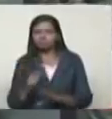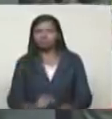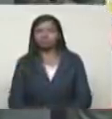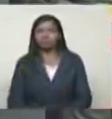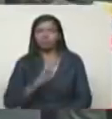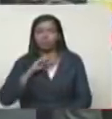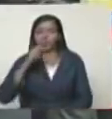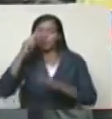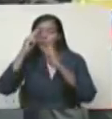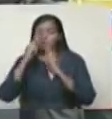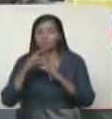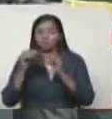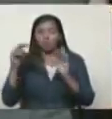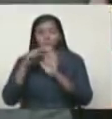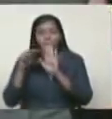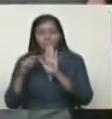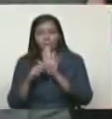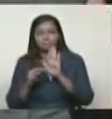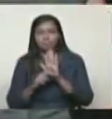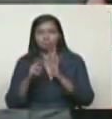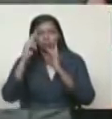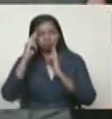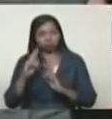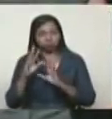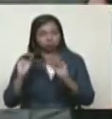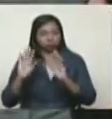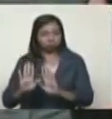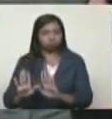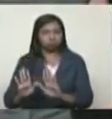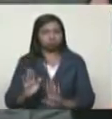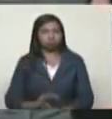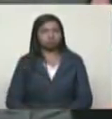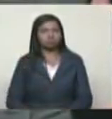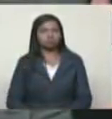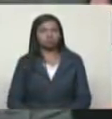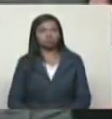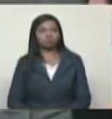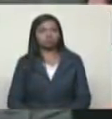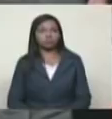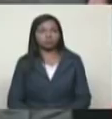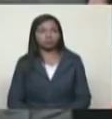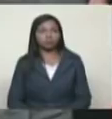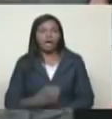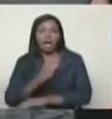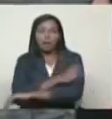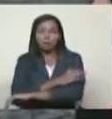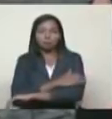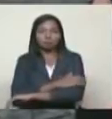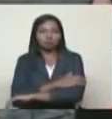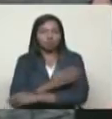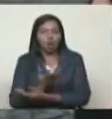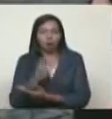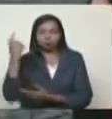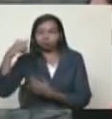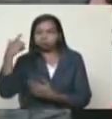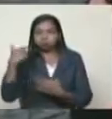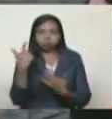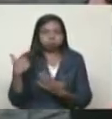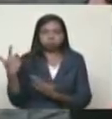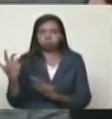Nosotros respetamos las reglas de juego, las respetamos. En la oposición se ha desatado una locura